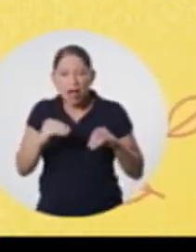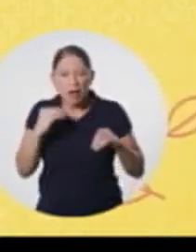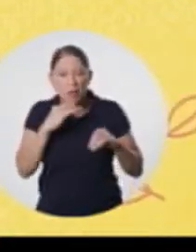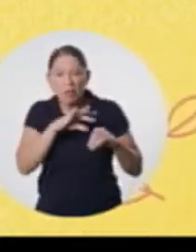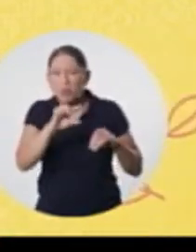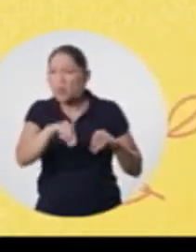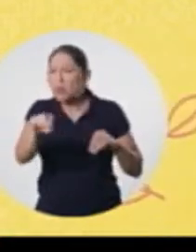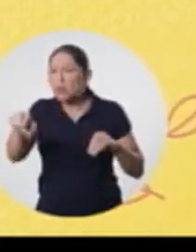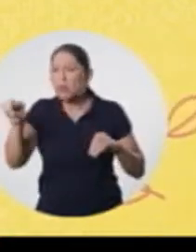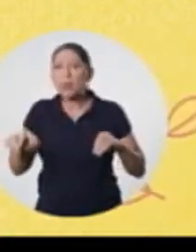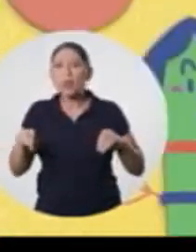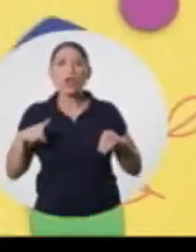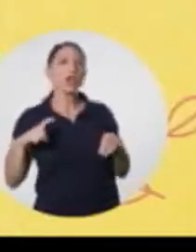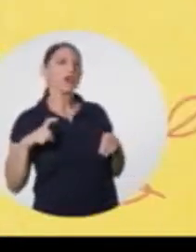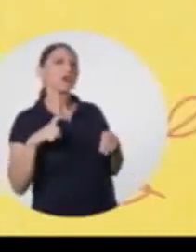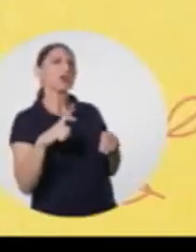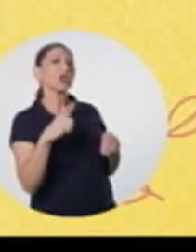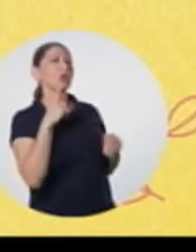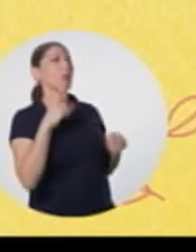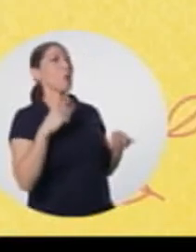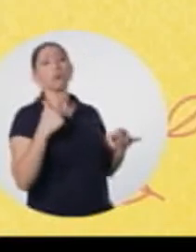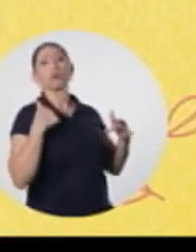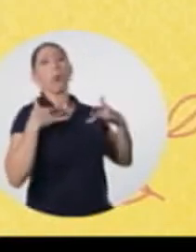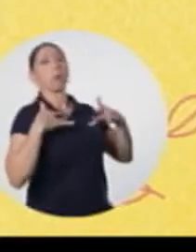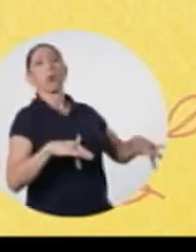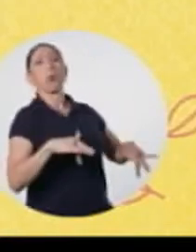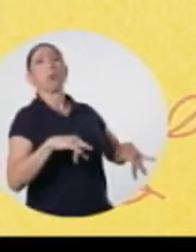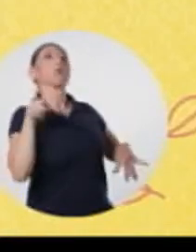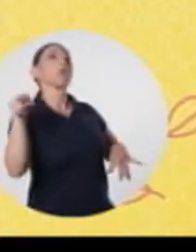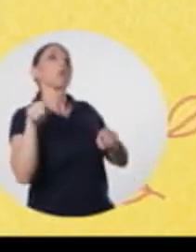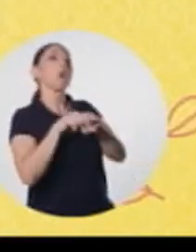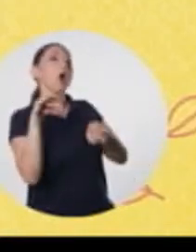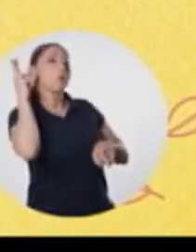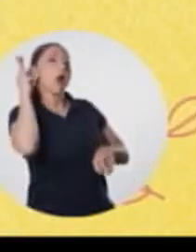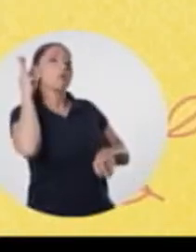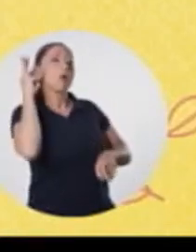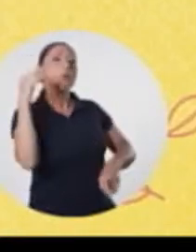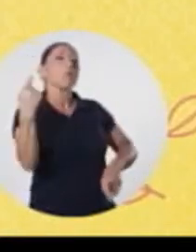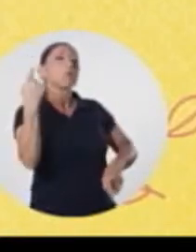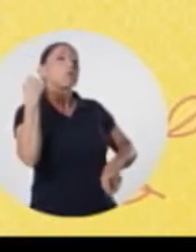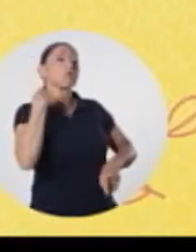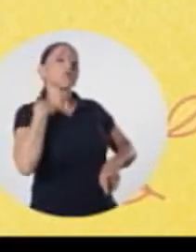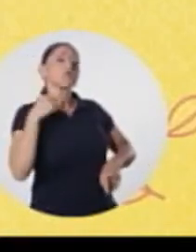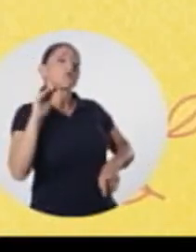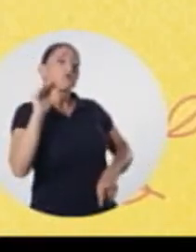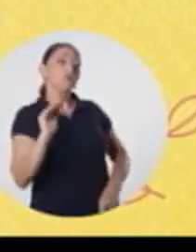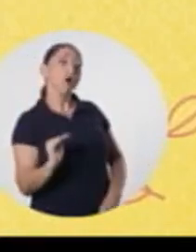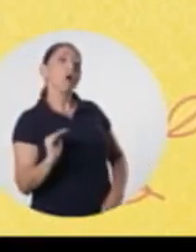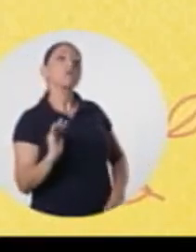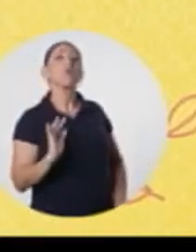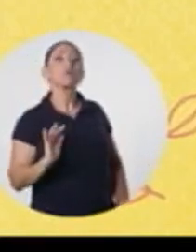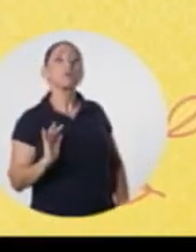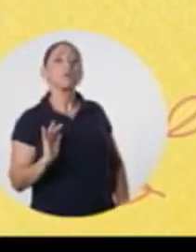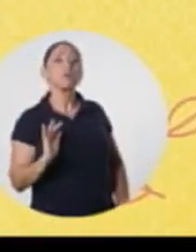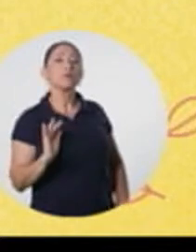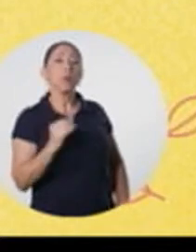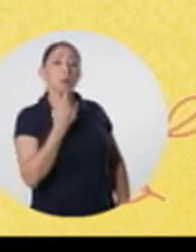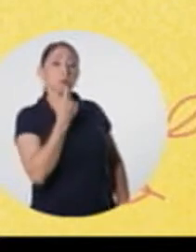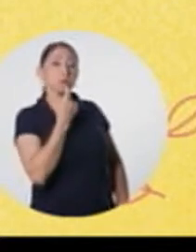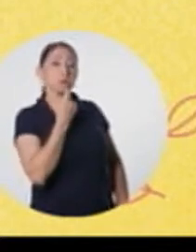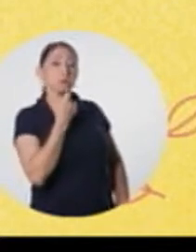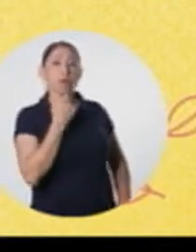del suelo? El gusanito Chumi dijo: ¡Que lo haga mi hermana, porque yo estoy muy